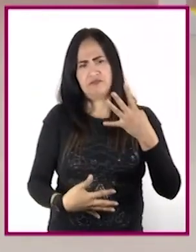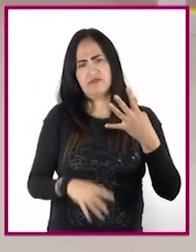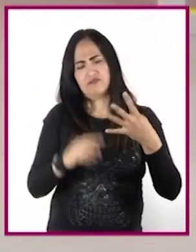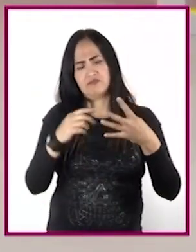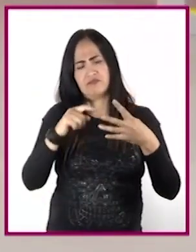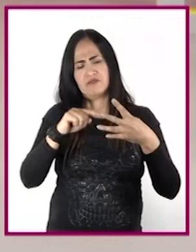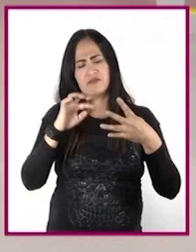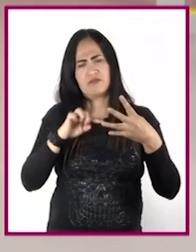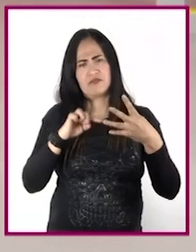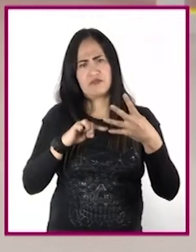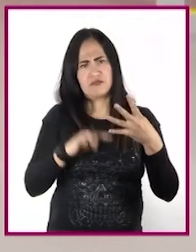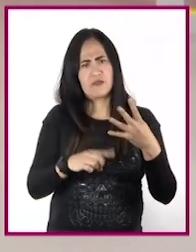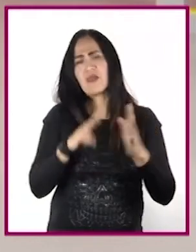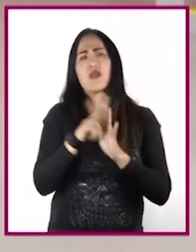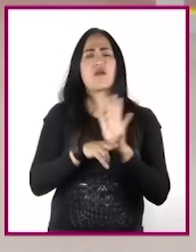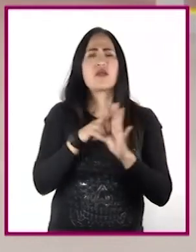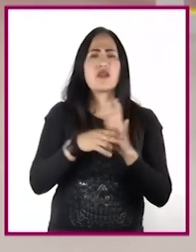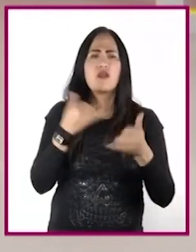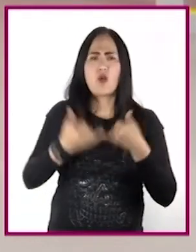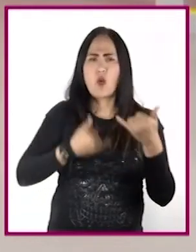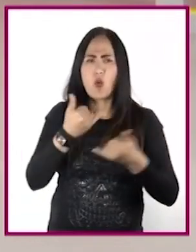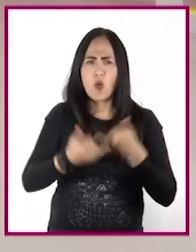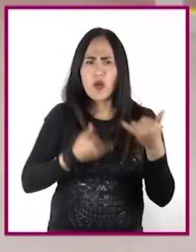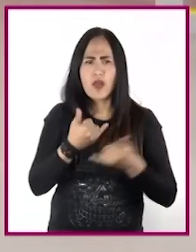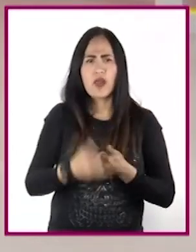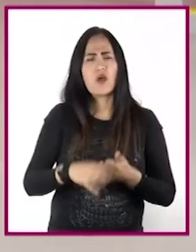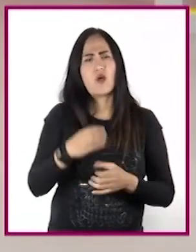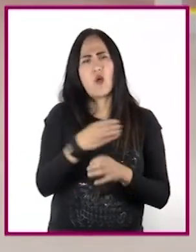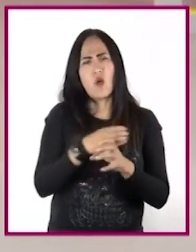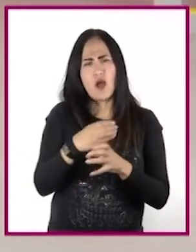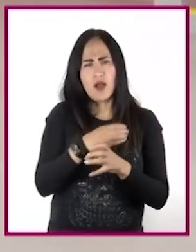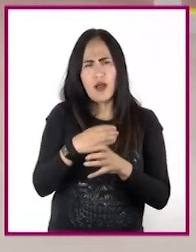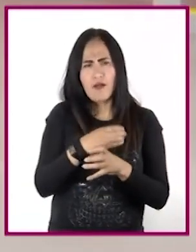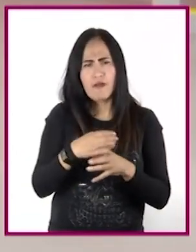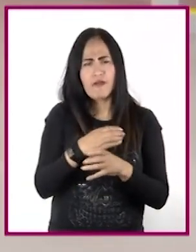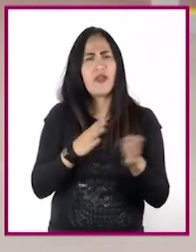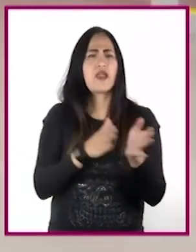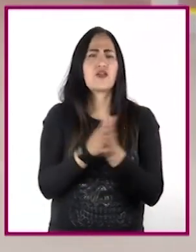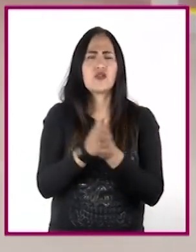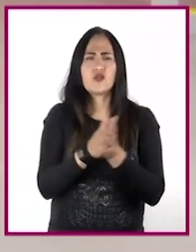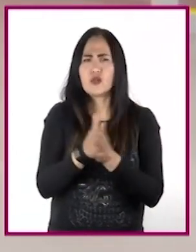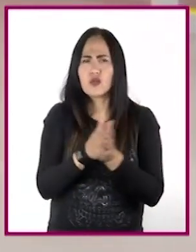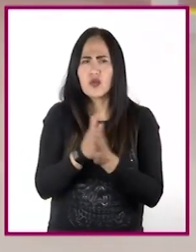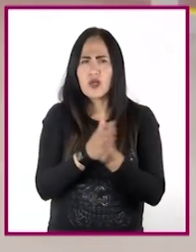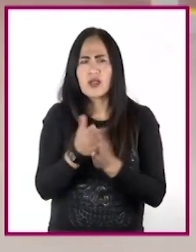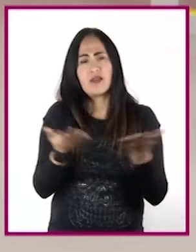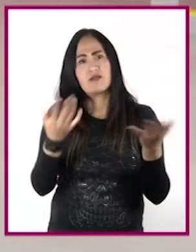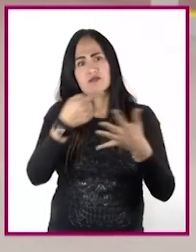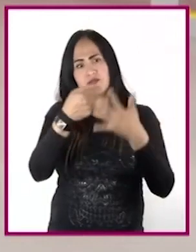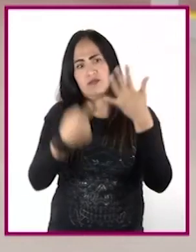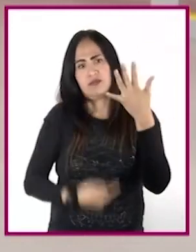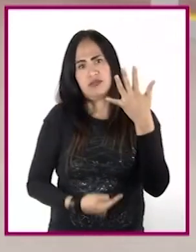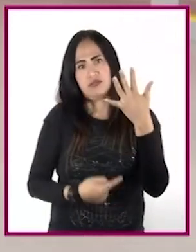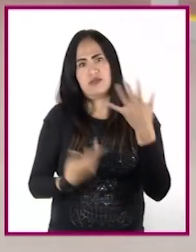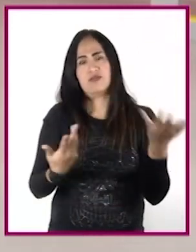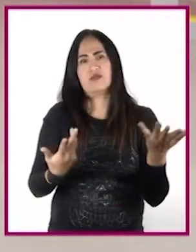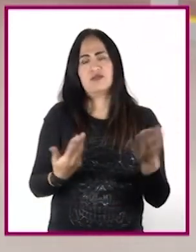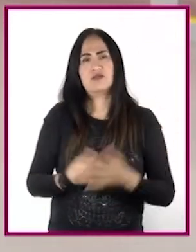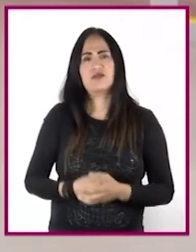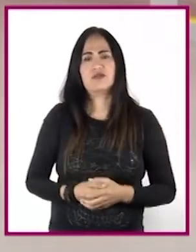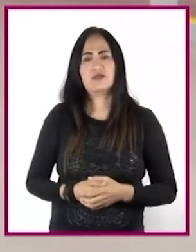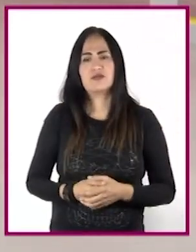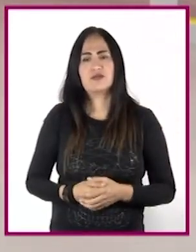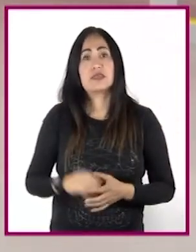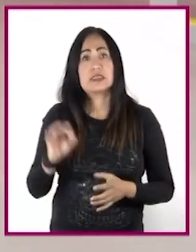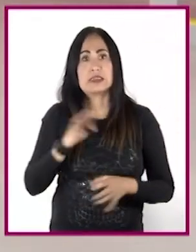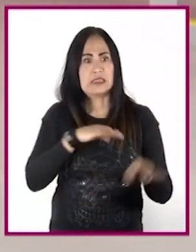cosas: videojuegos, el café, los chocolates, bueno, hasta quien se hace